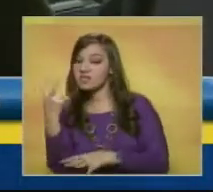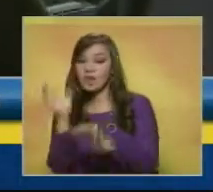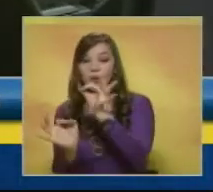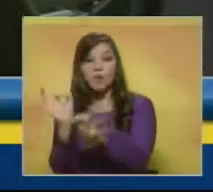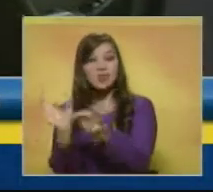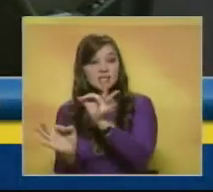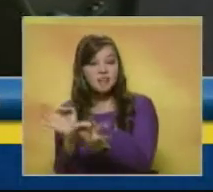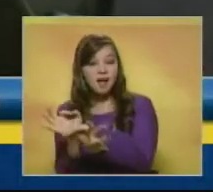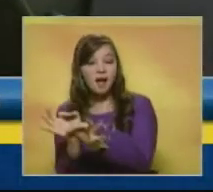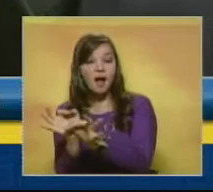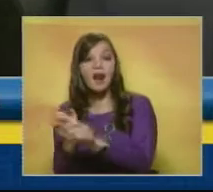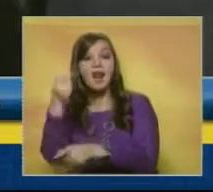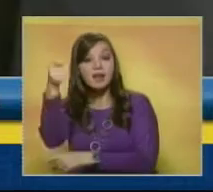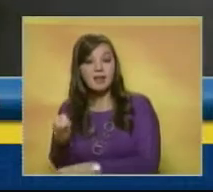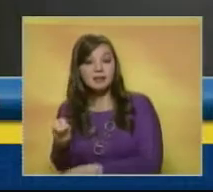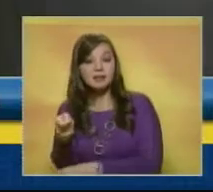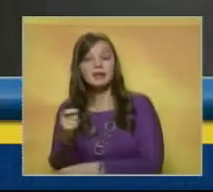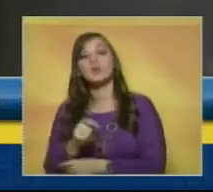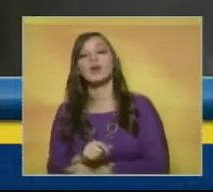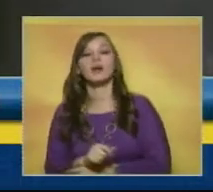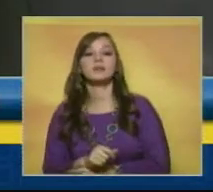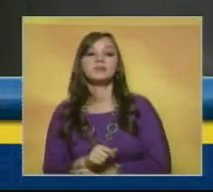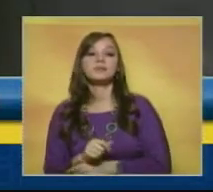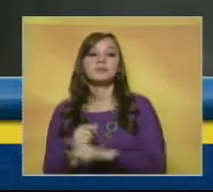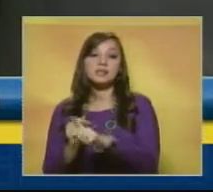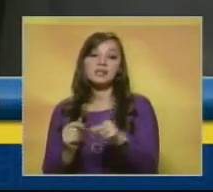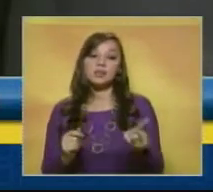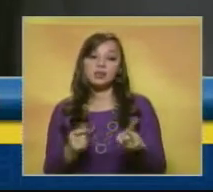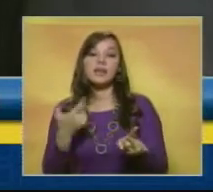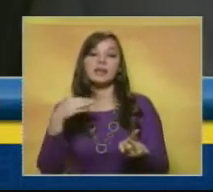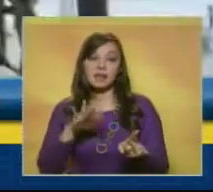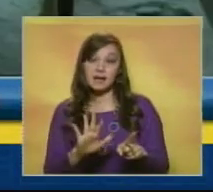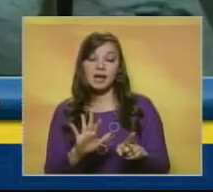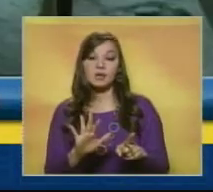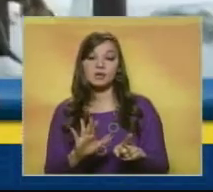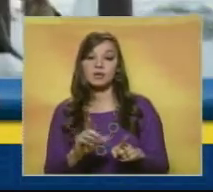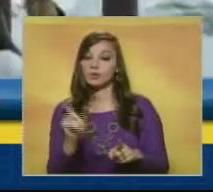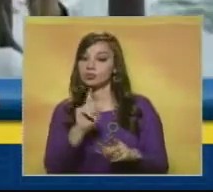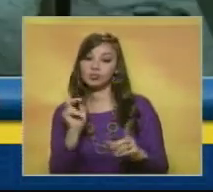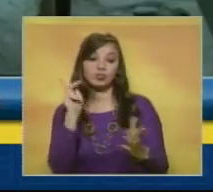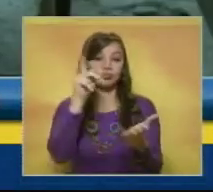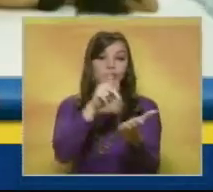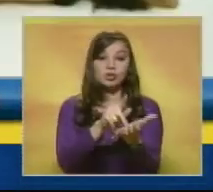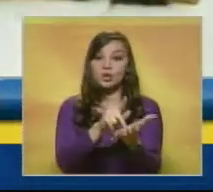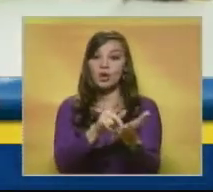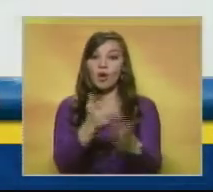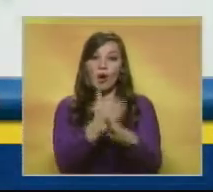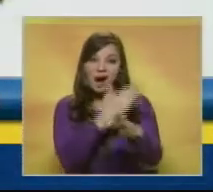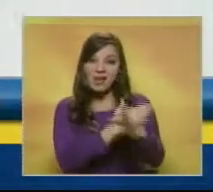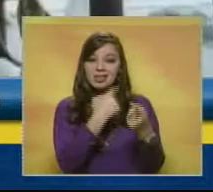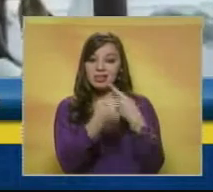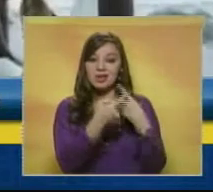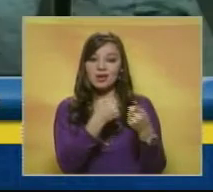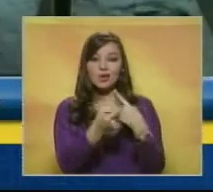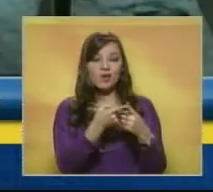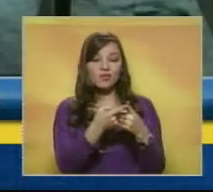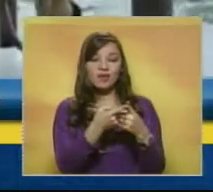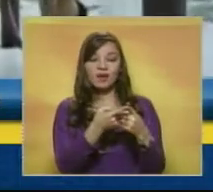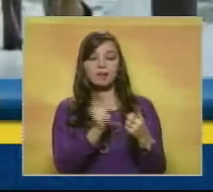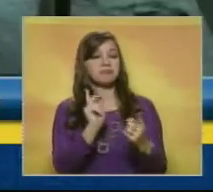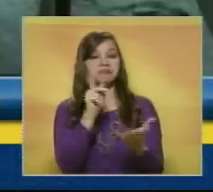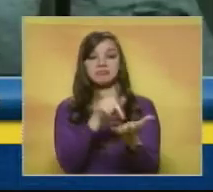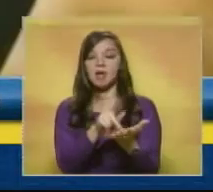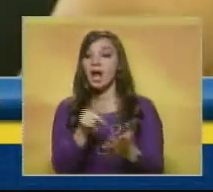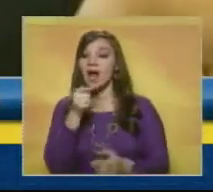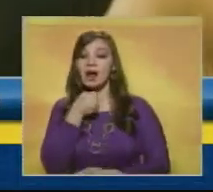de seguimiento en el tribunal de Bayamón, a la que, por cierto, no compareció su exnovia Rebeca López. El cantante